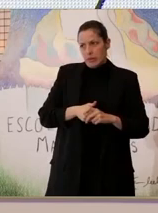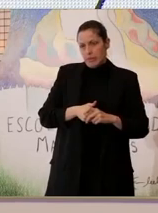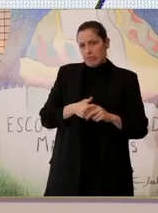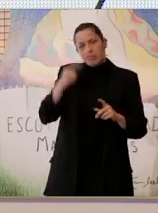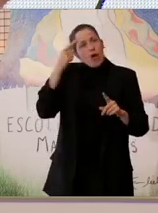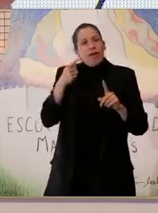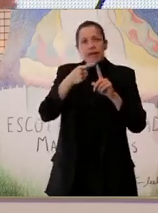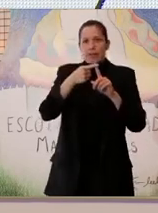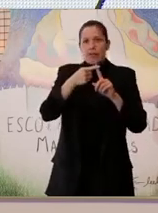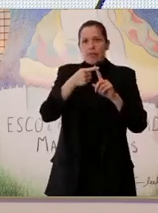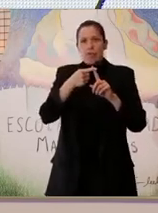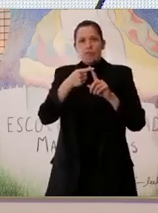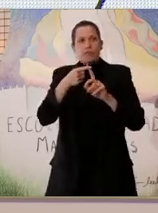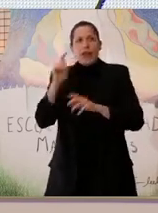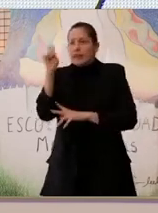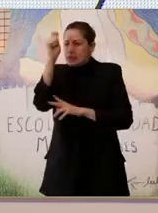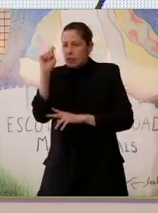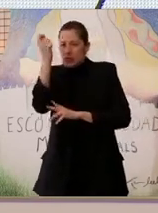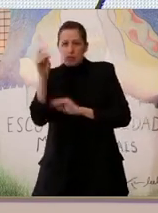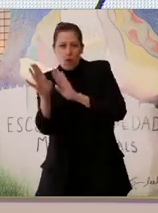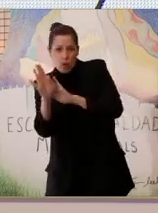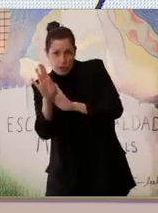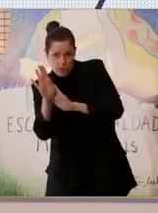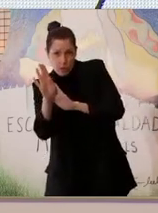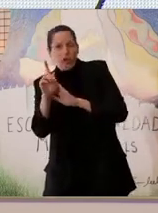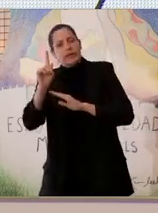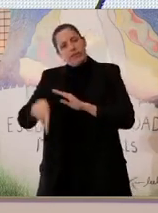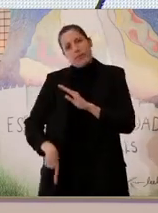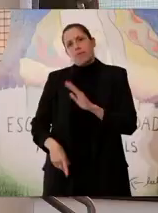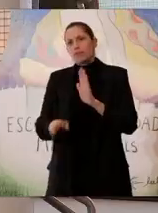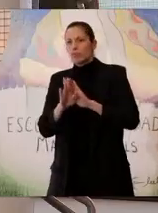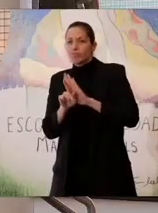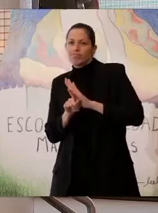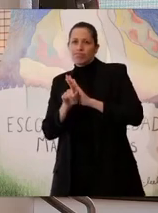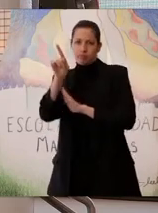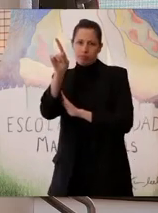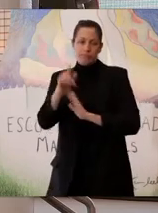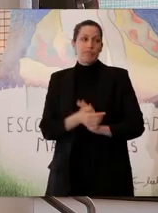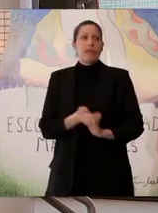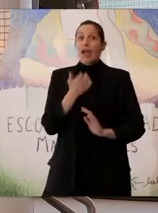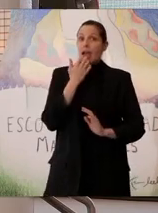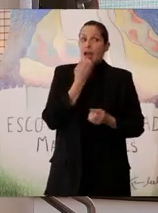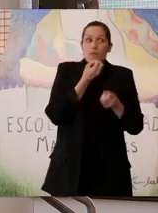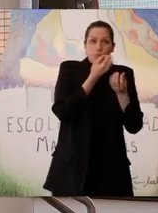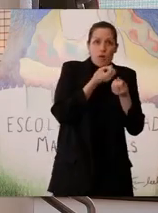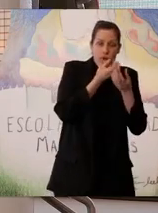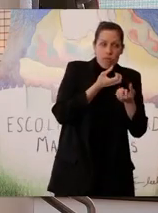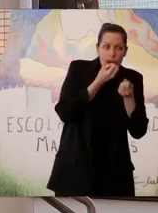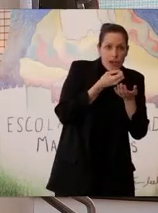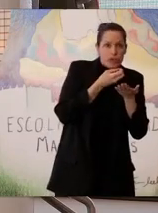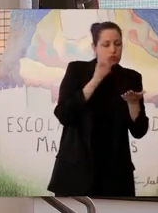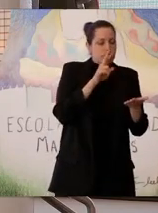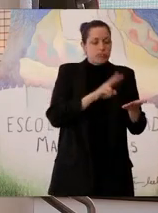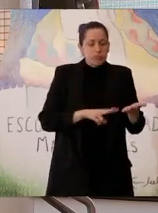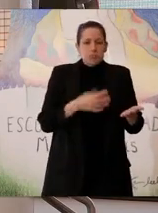seguir avanzando. Por ejemplo, si examináramos datos, podríamos seguir viendo que las excedencias por cuidado de